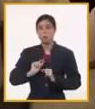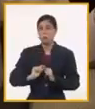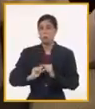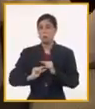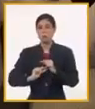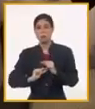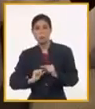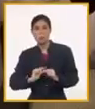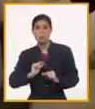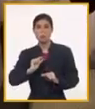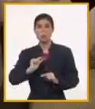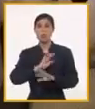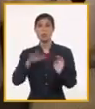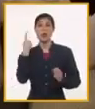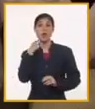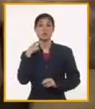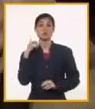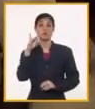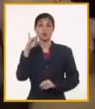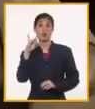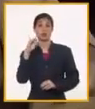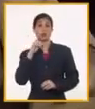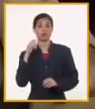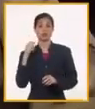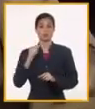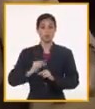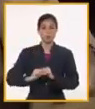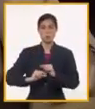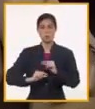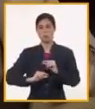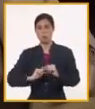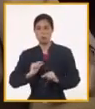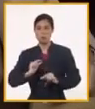llevaba 7 años, 8 años, 7 años en aquel momento.